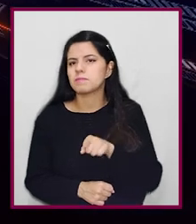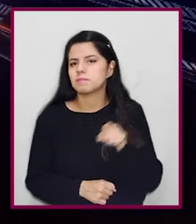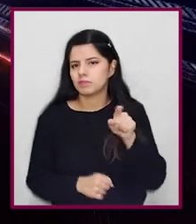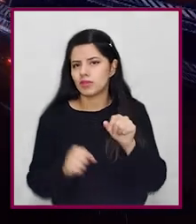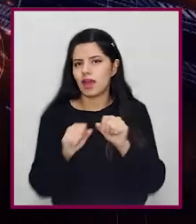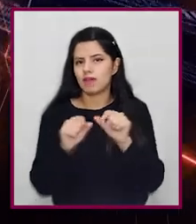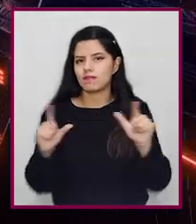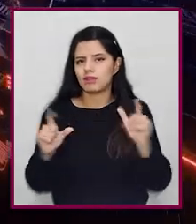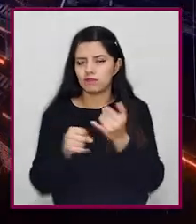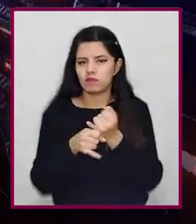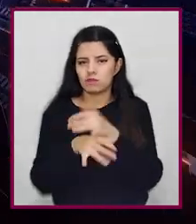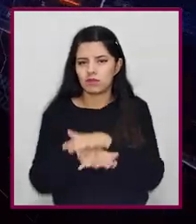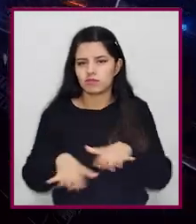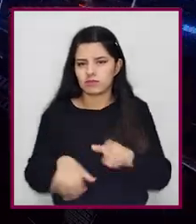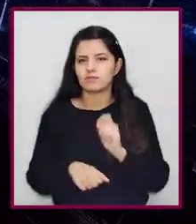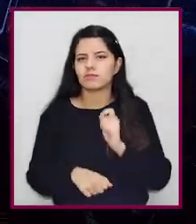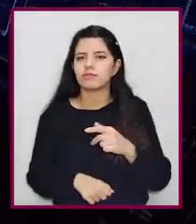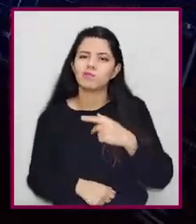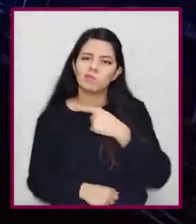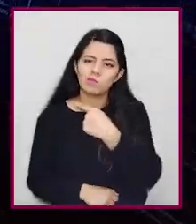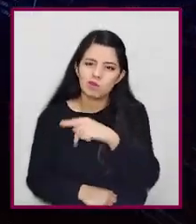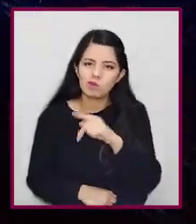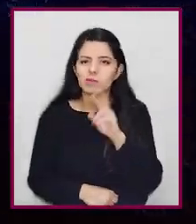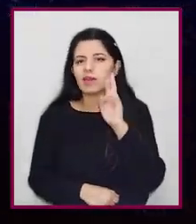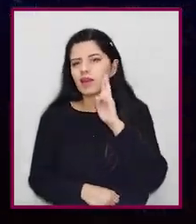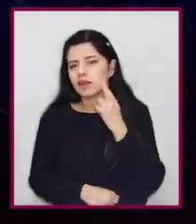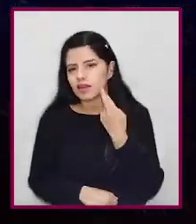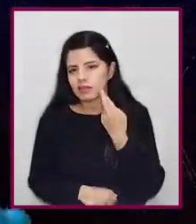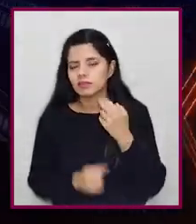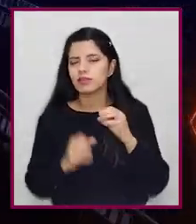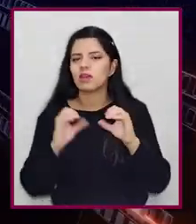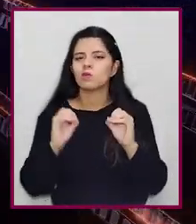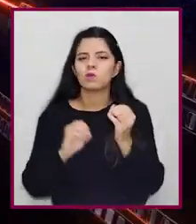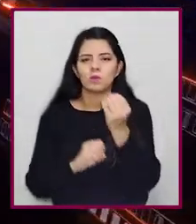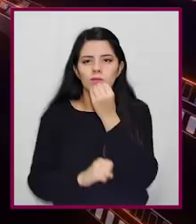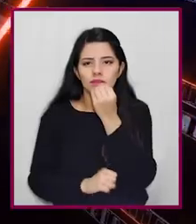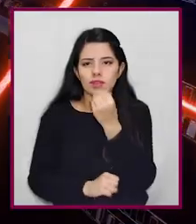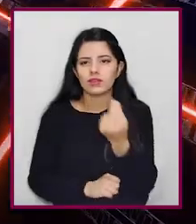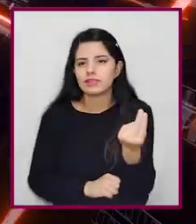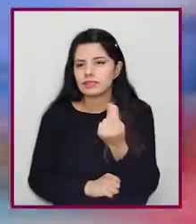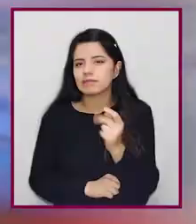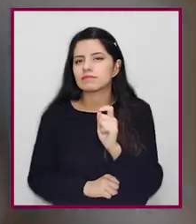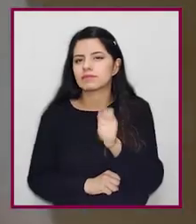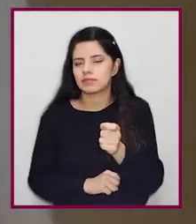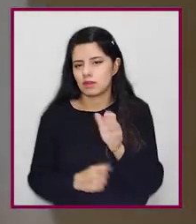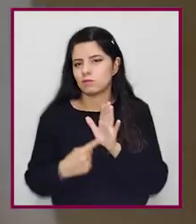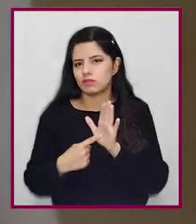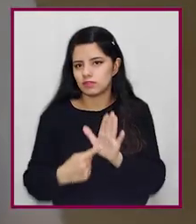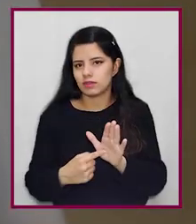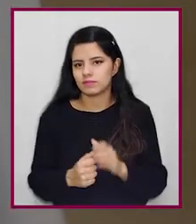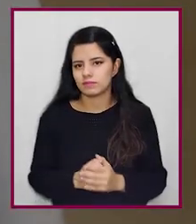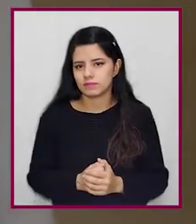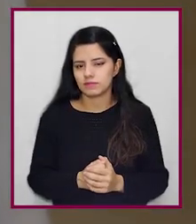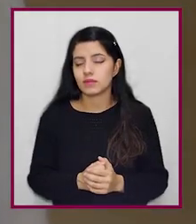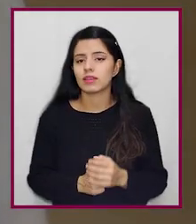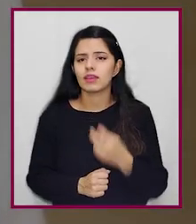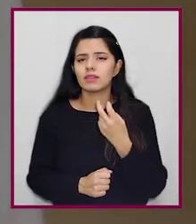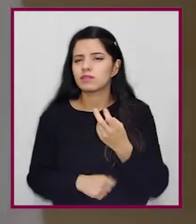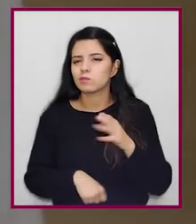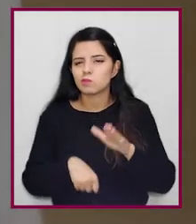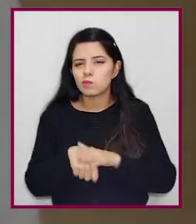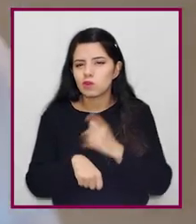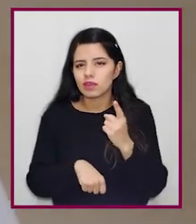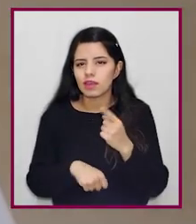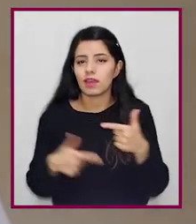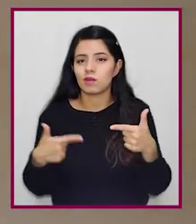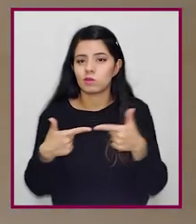encontrarás información específica de su raza o del tipo de alimentación que requiere, por ejemplo. Esto es posible porque